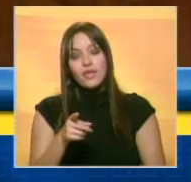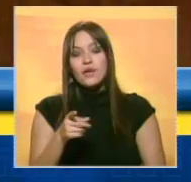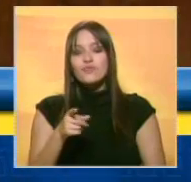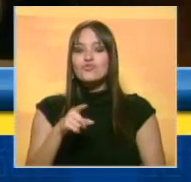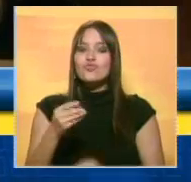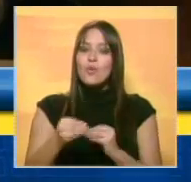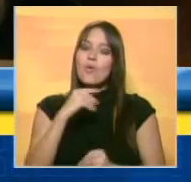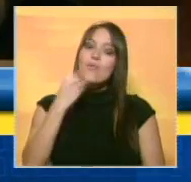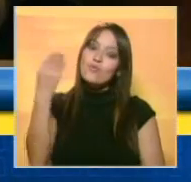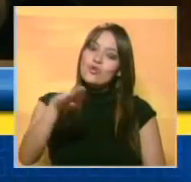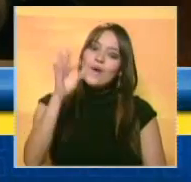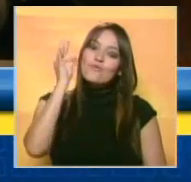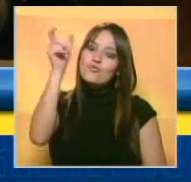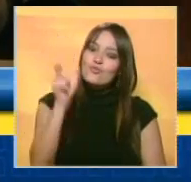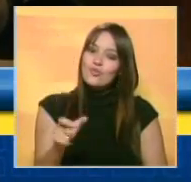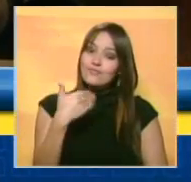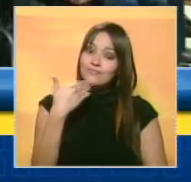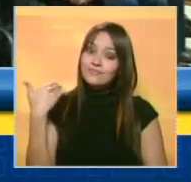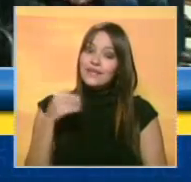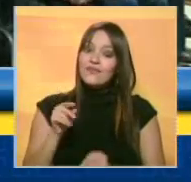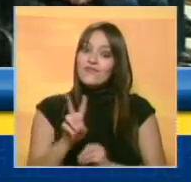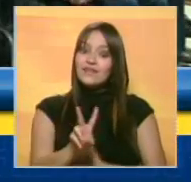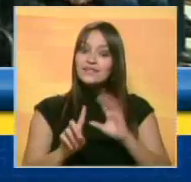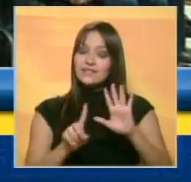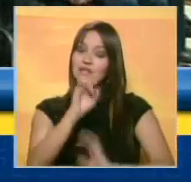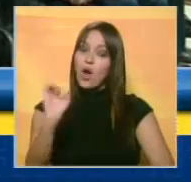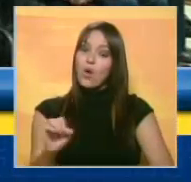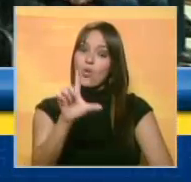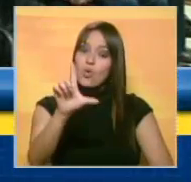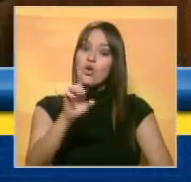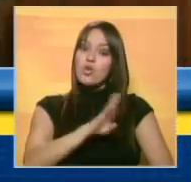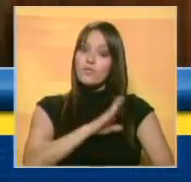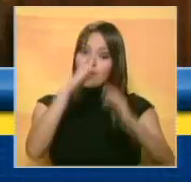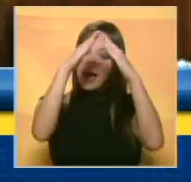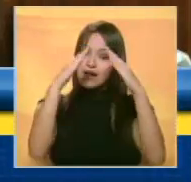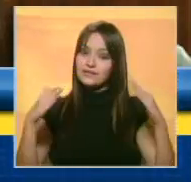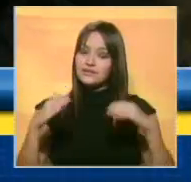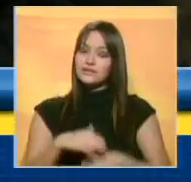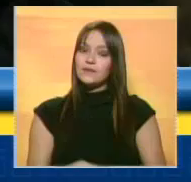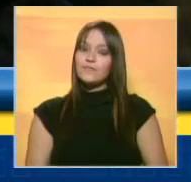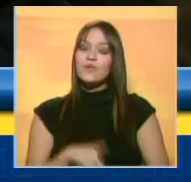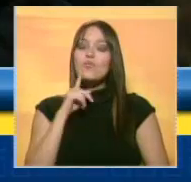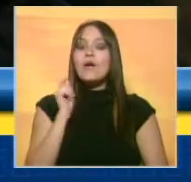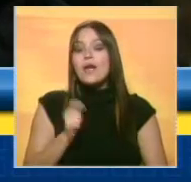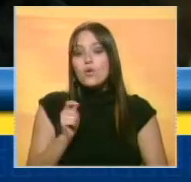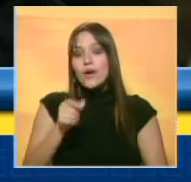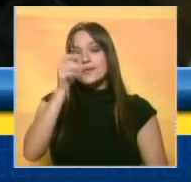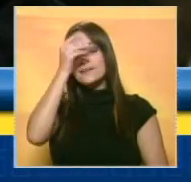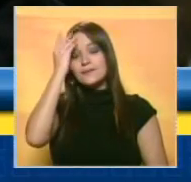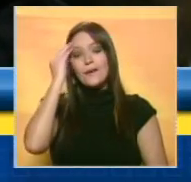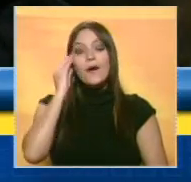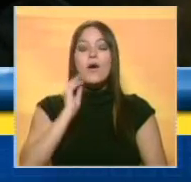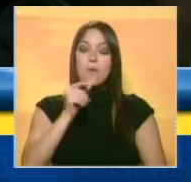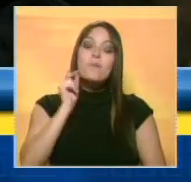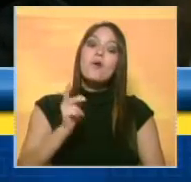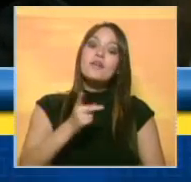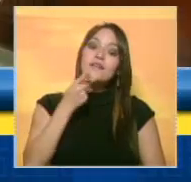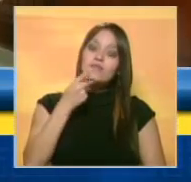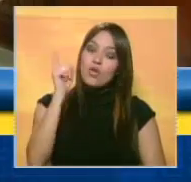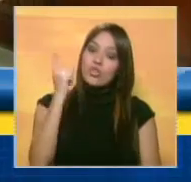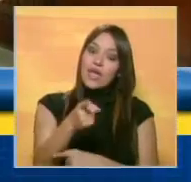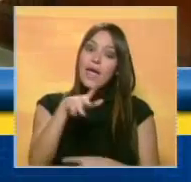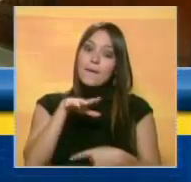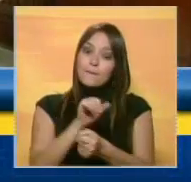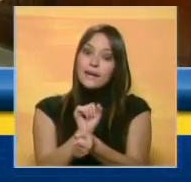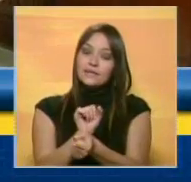homicidio de Fonseca el pasado 26 de julio en su domicilio en nairobi la jueza puso bajo custodia al diplomático y emitió una orden de